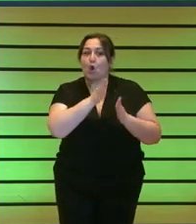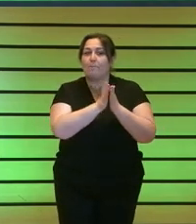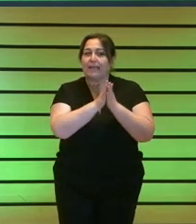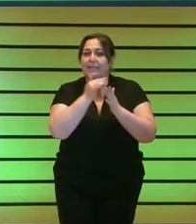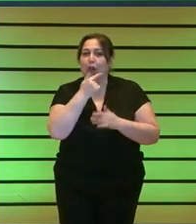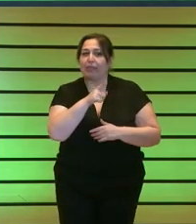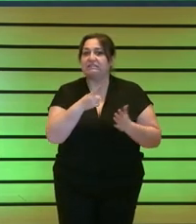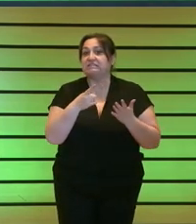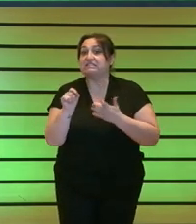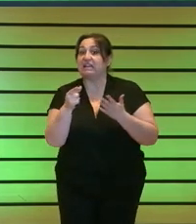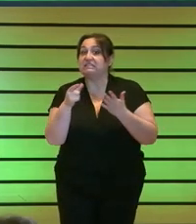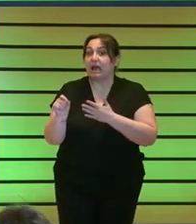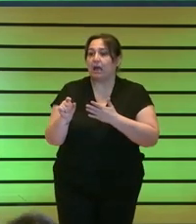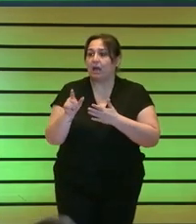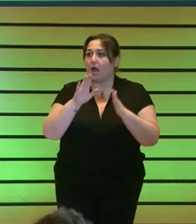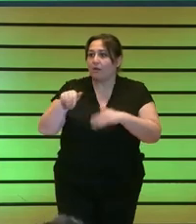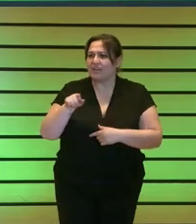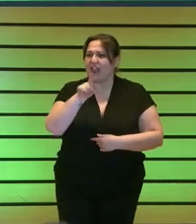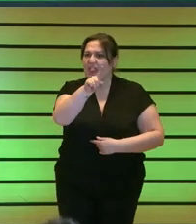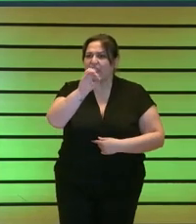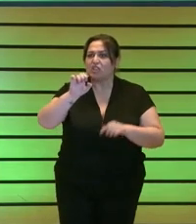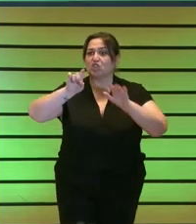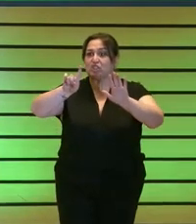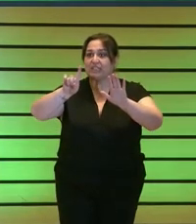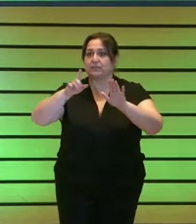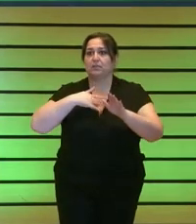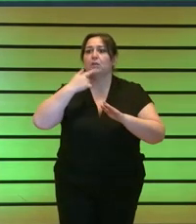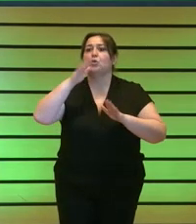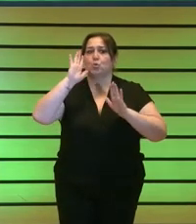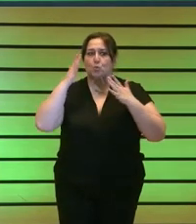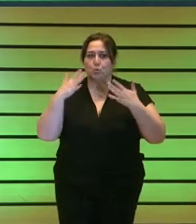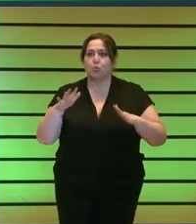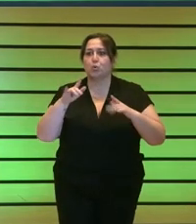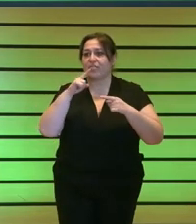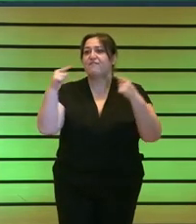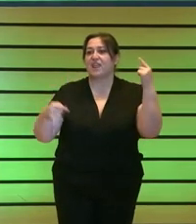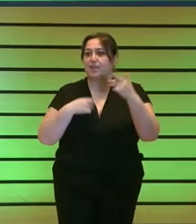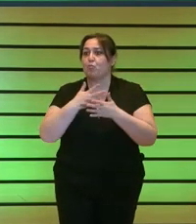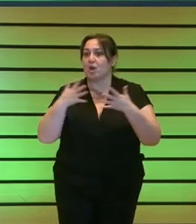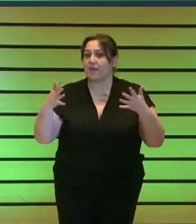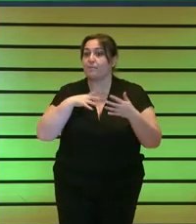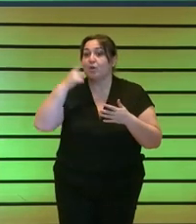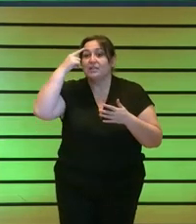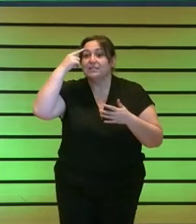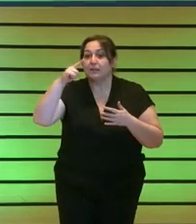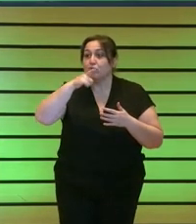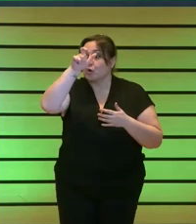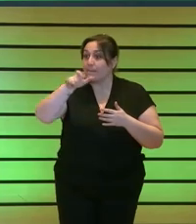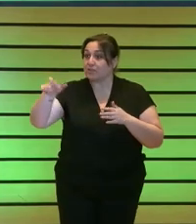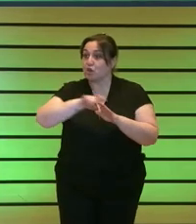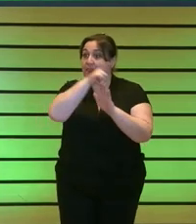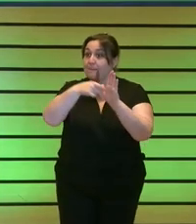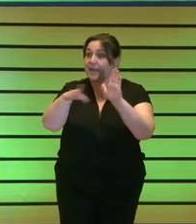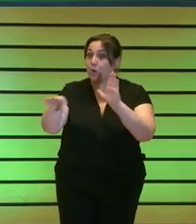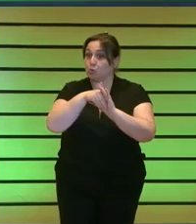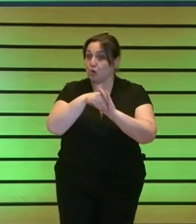yo 45 digo bueno Y al final 106 O sea que la diferencia ha sido grande no porque sabemos que cuando alguien de plena inclusión Presenta